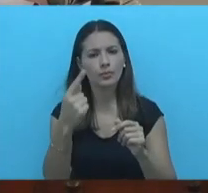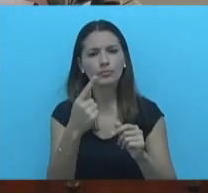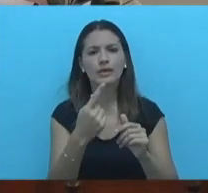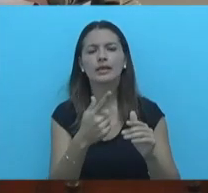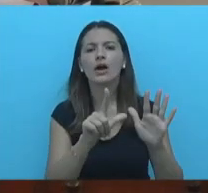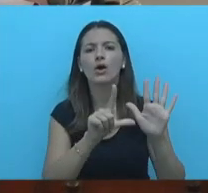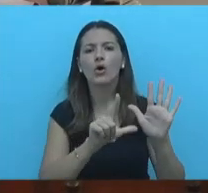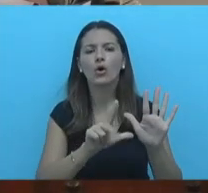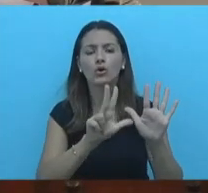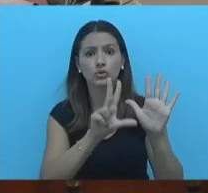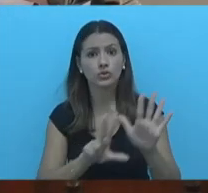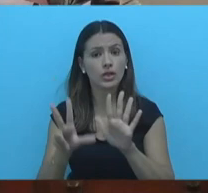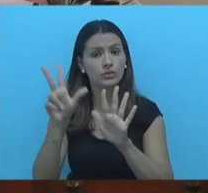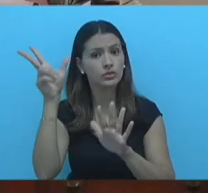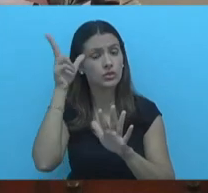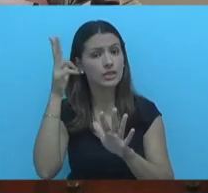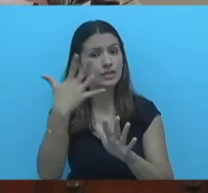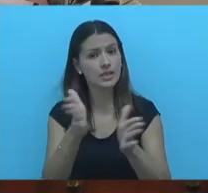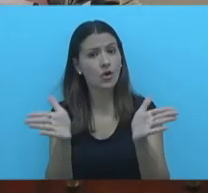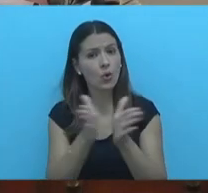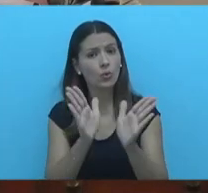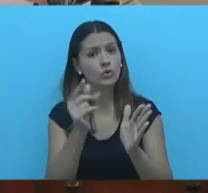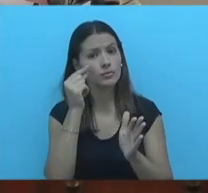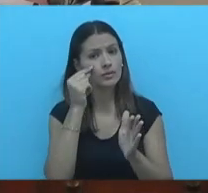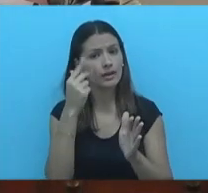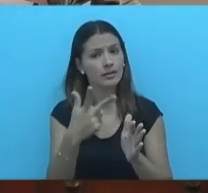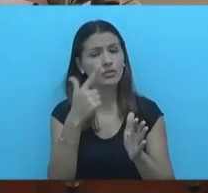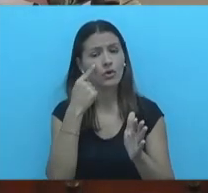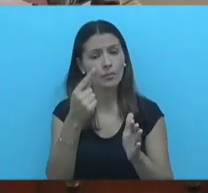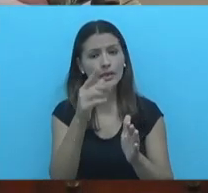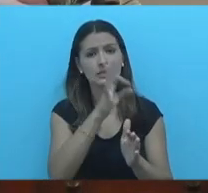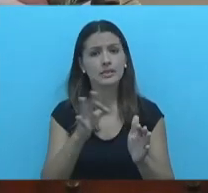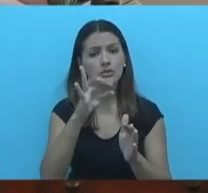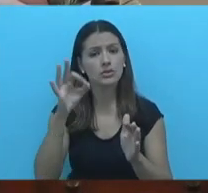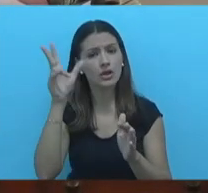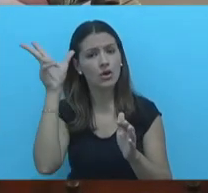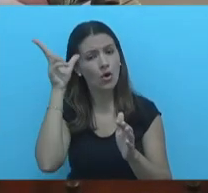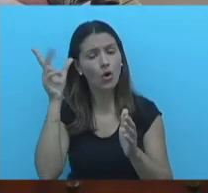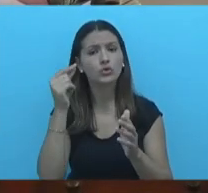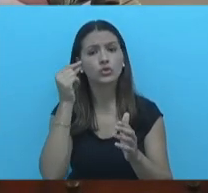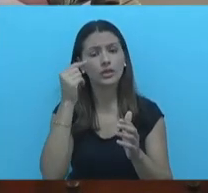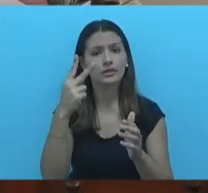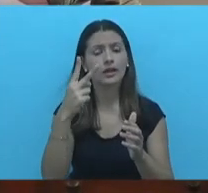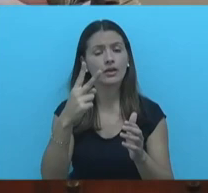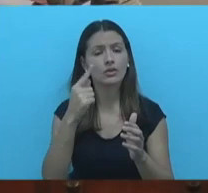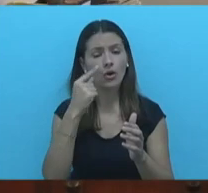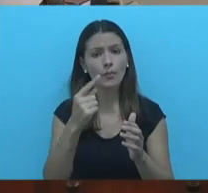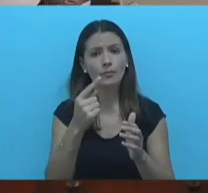31.885, tratamiento conjunto con el 32.008, 32.299,